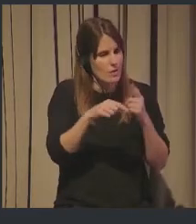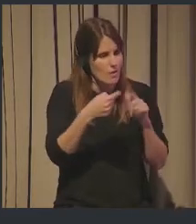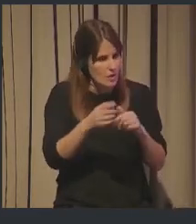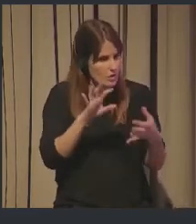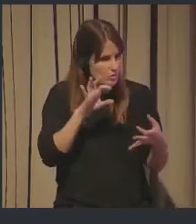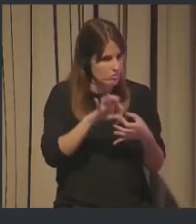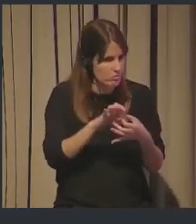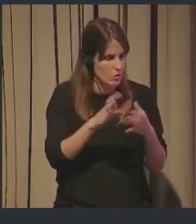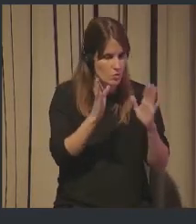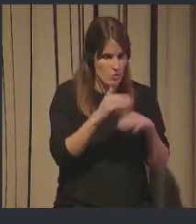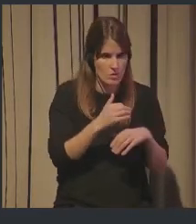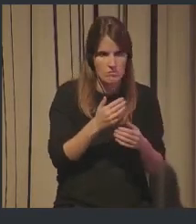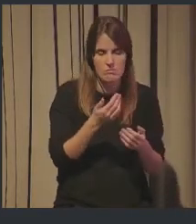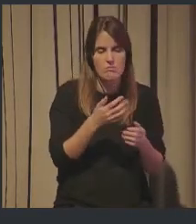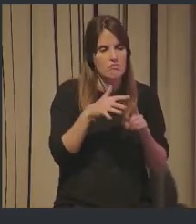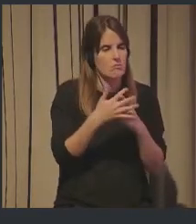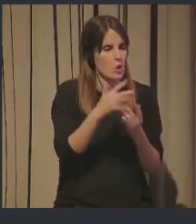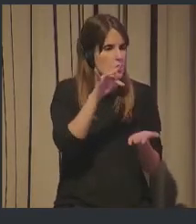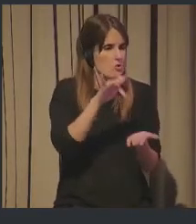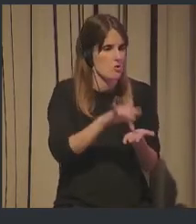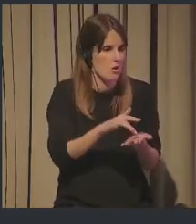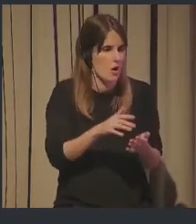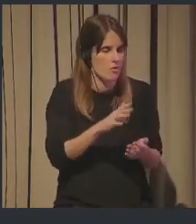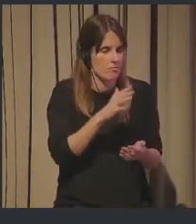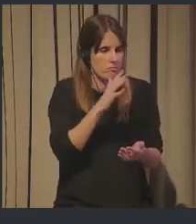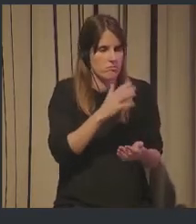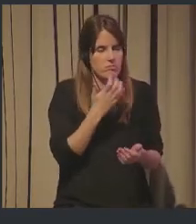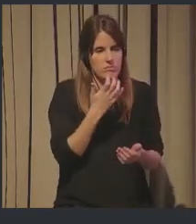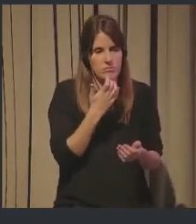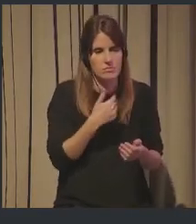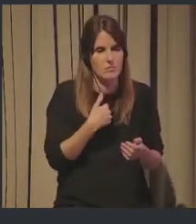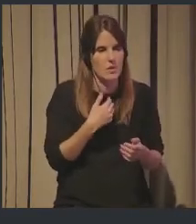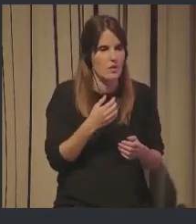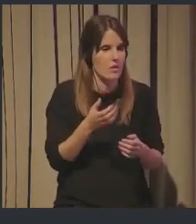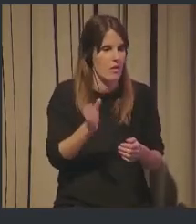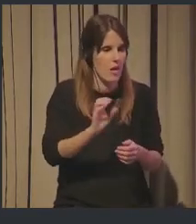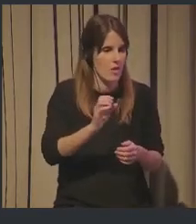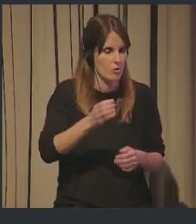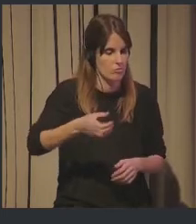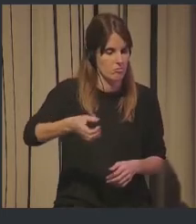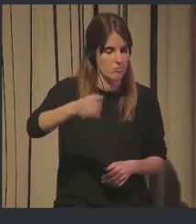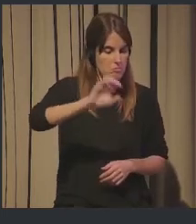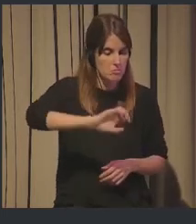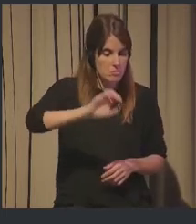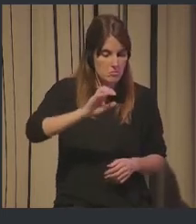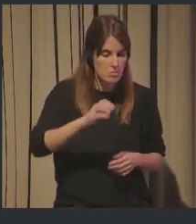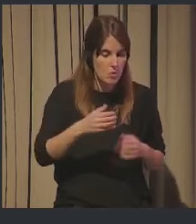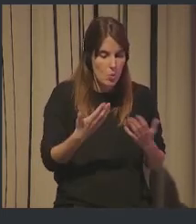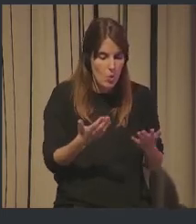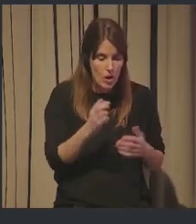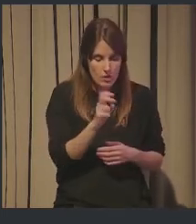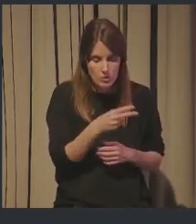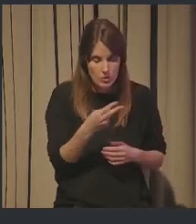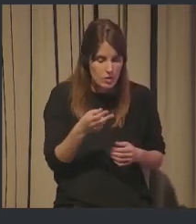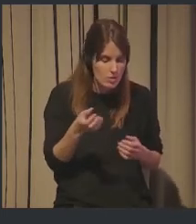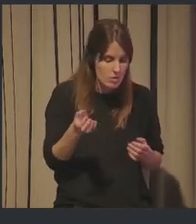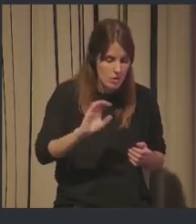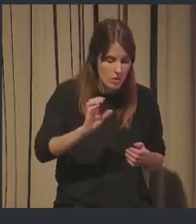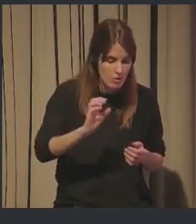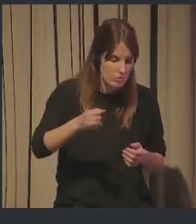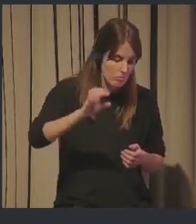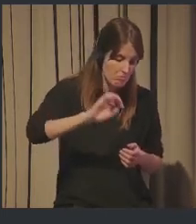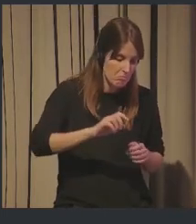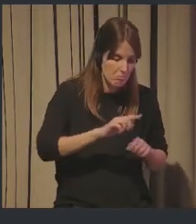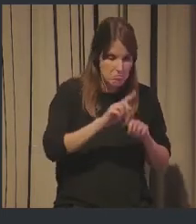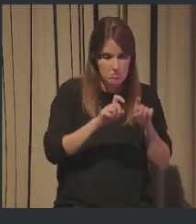cosa sucede, sea lo que sea. Hay una causa física, tú tiras un par de dados, pero es imposible saber cuál va a ser el resultado. Y la quinta